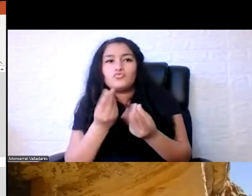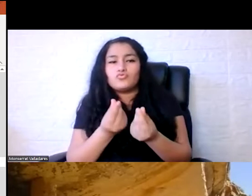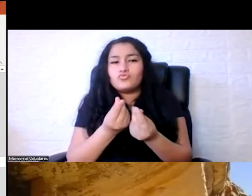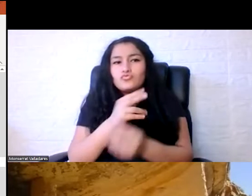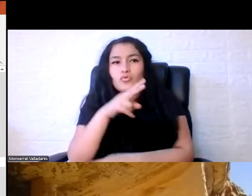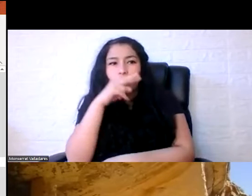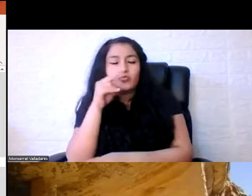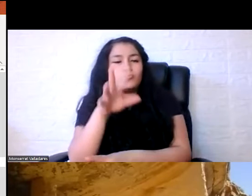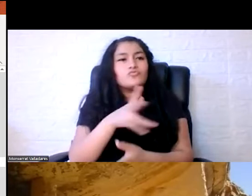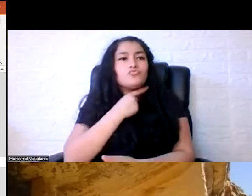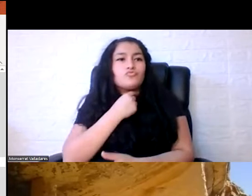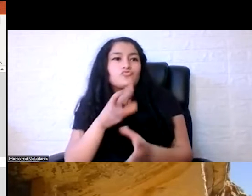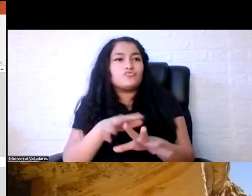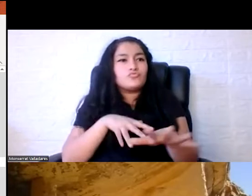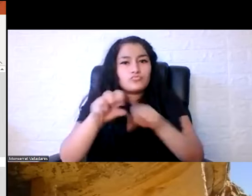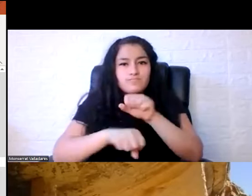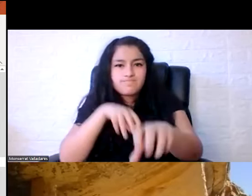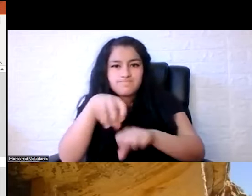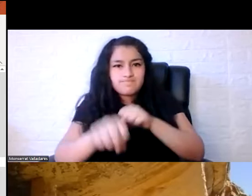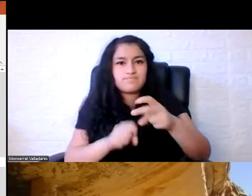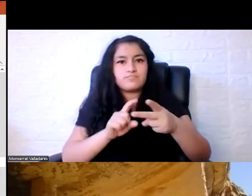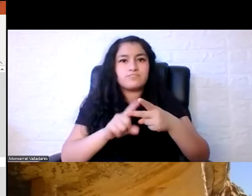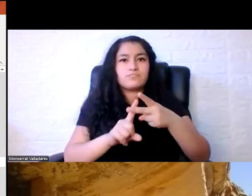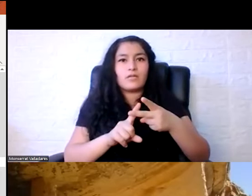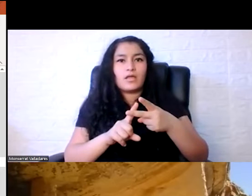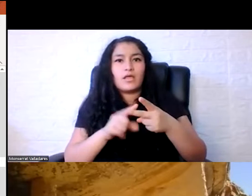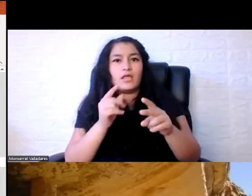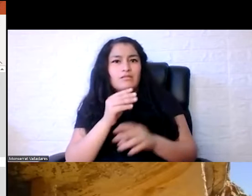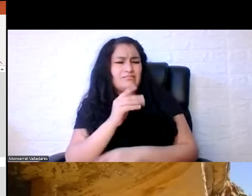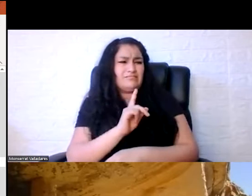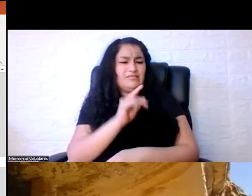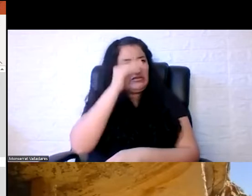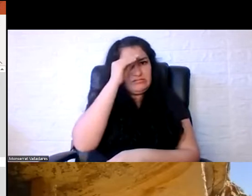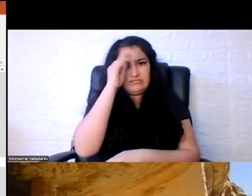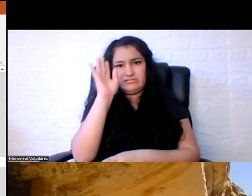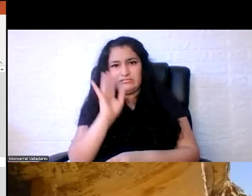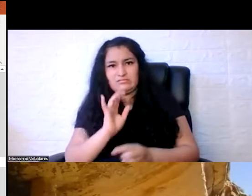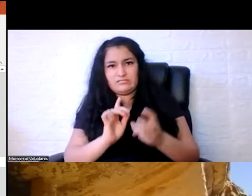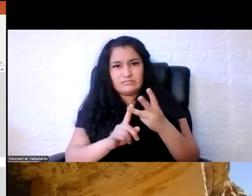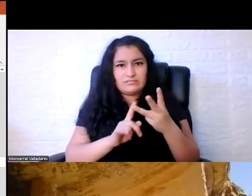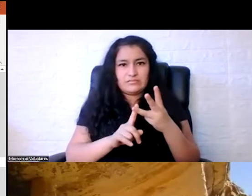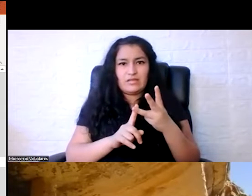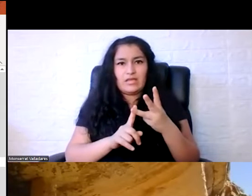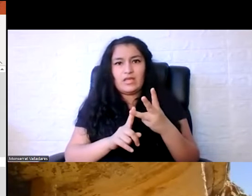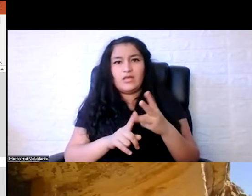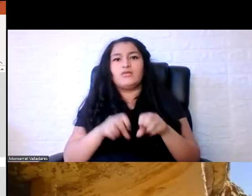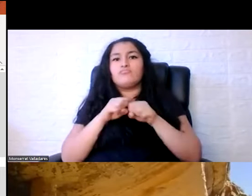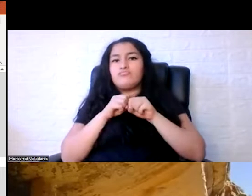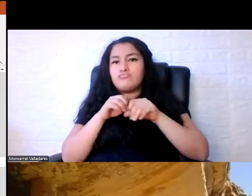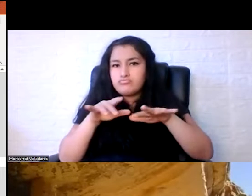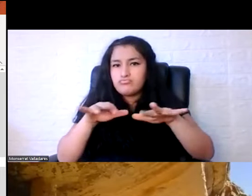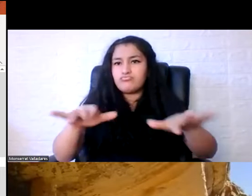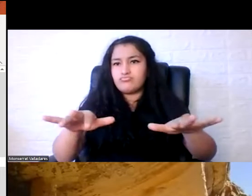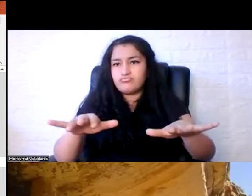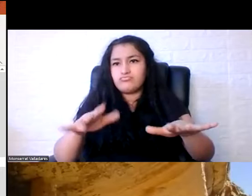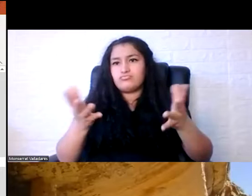la desconfianza secreta o cultura de silencio, el influyentismo, que en Chile sería como una cuestión de estar apitutado,